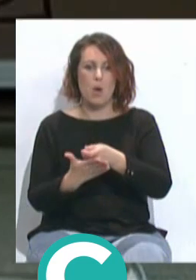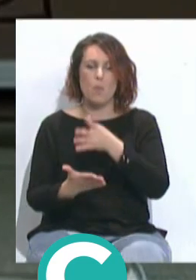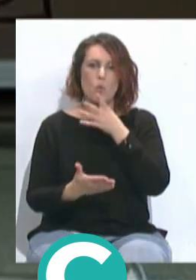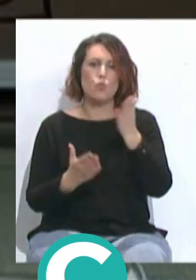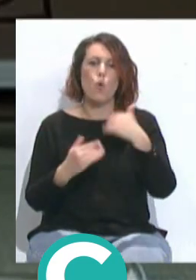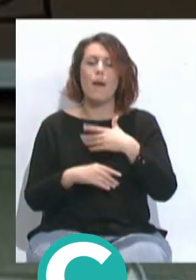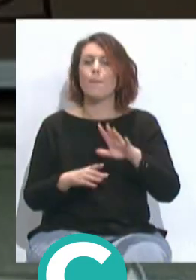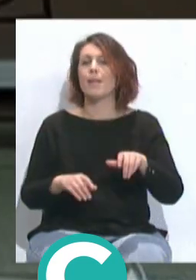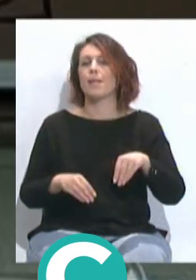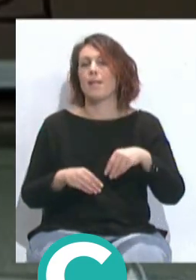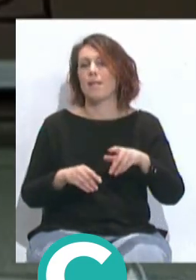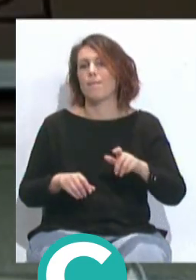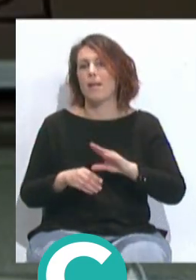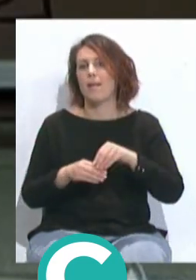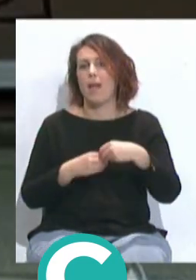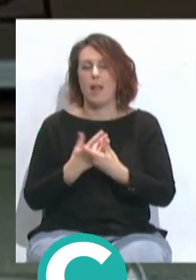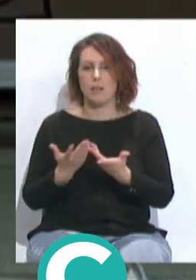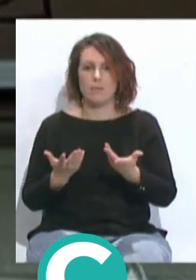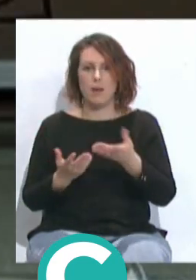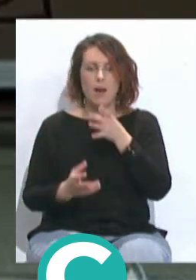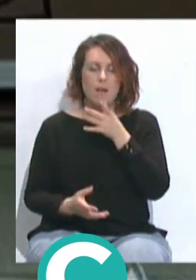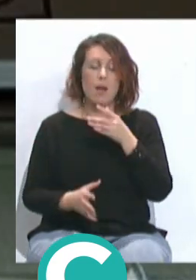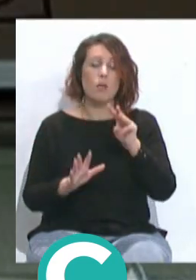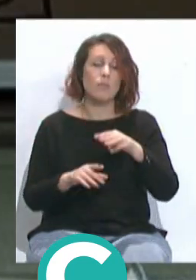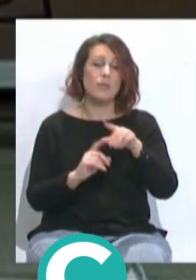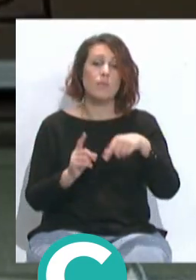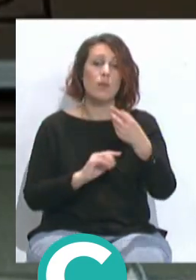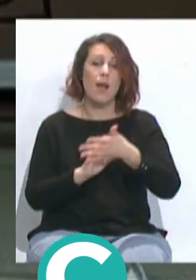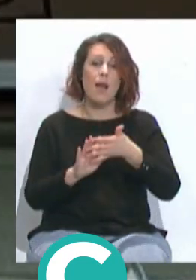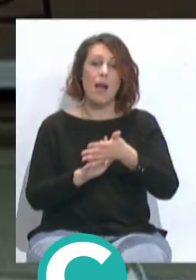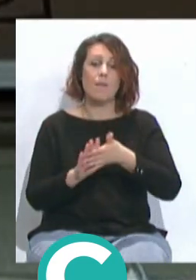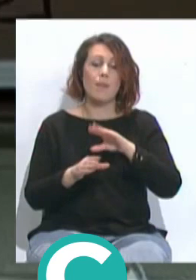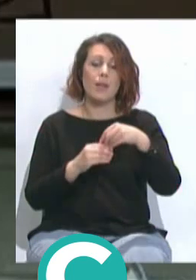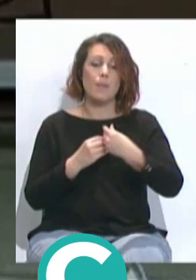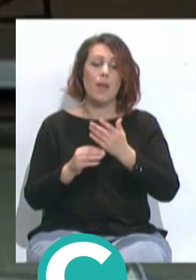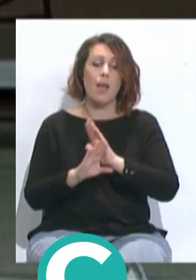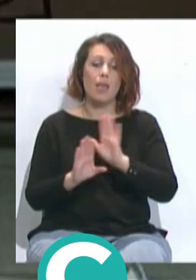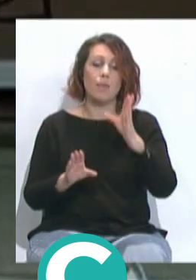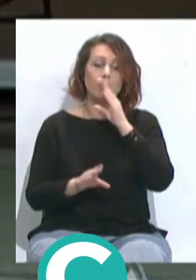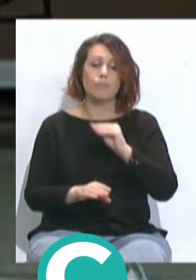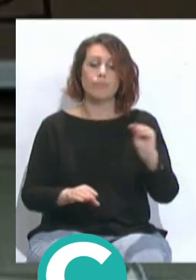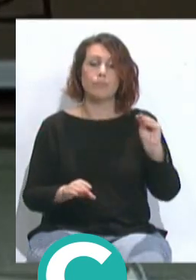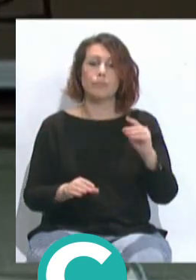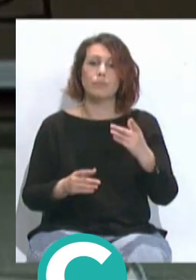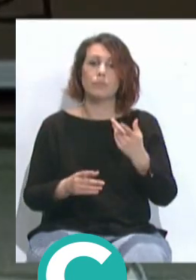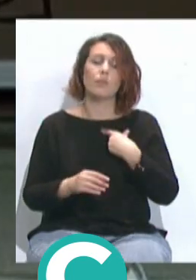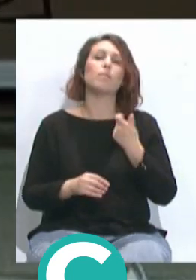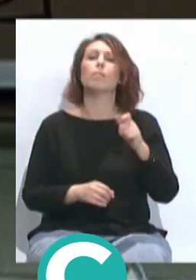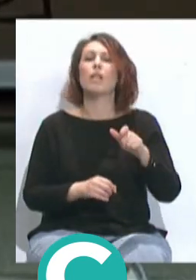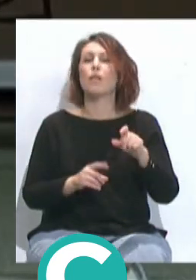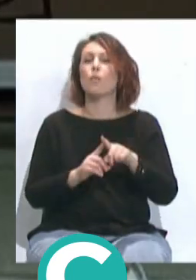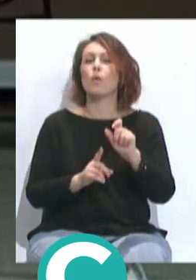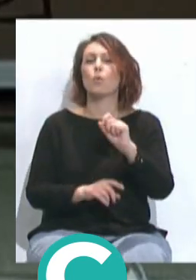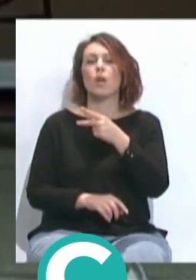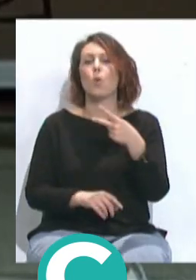había materia prima pero ahora después de 8 meses no se habla nada de materia prima y el precio se ha quedado en